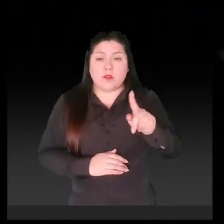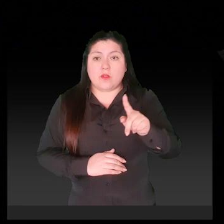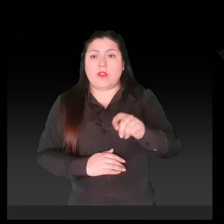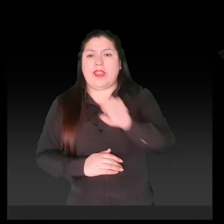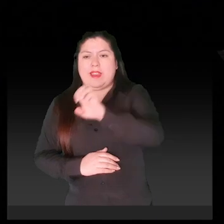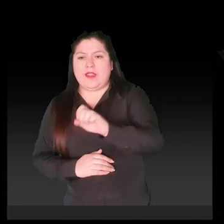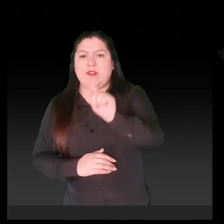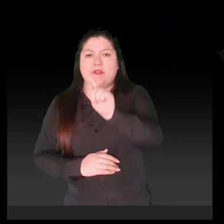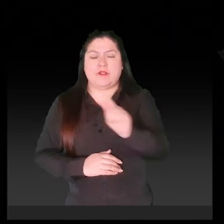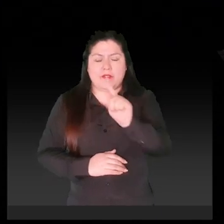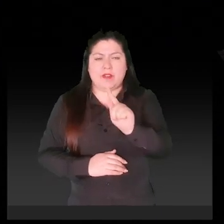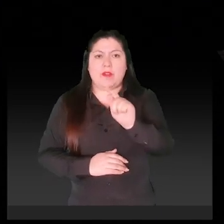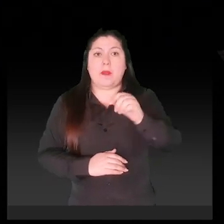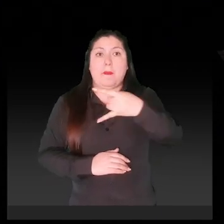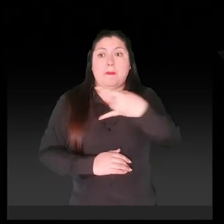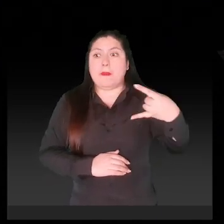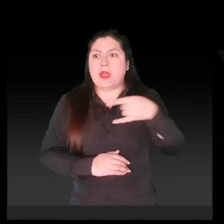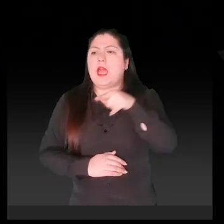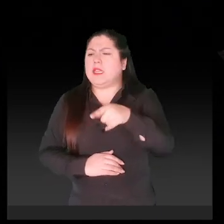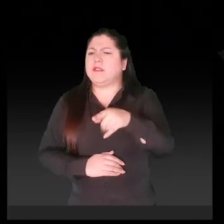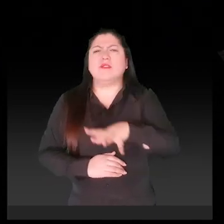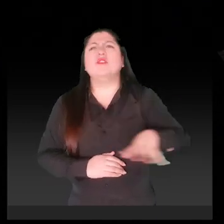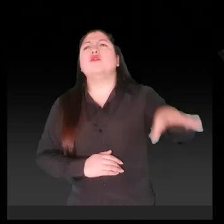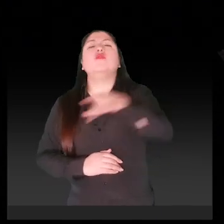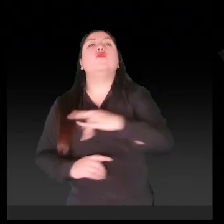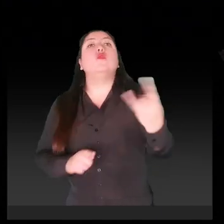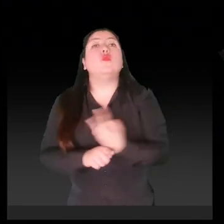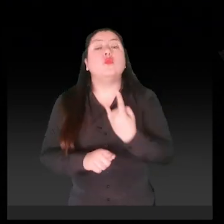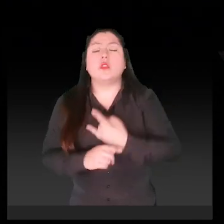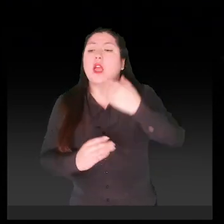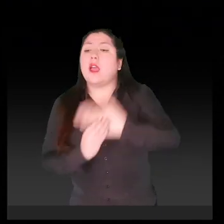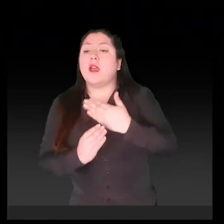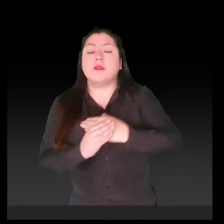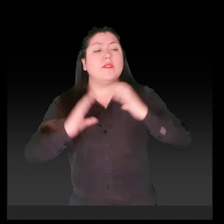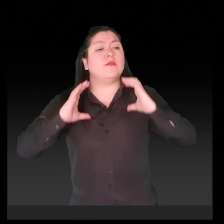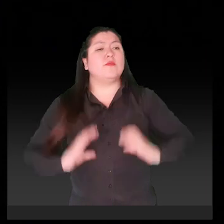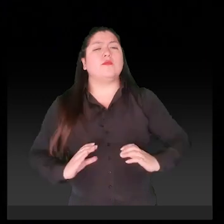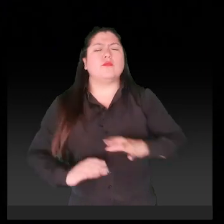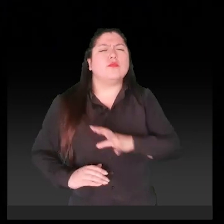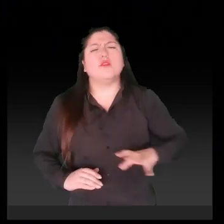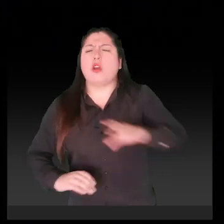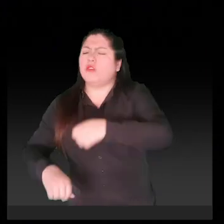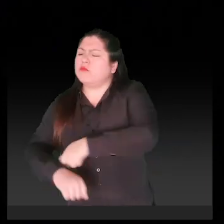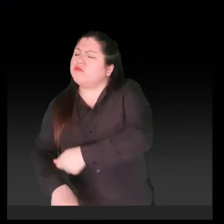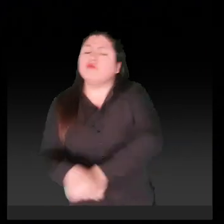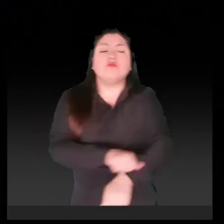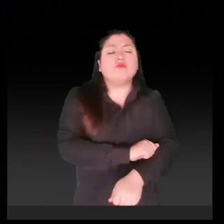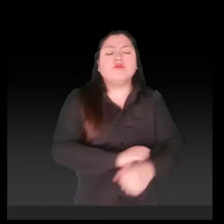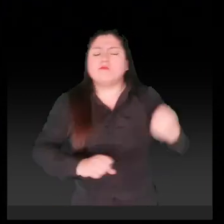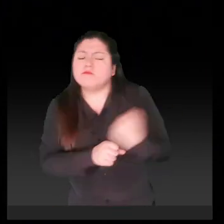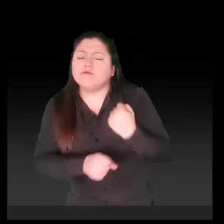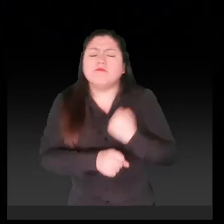ya a estar utilizando esta carpeta ciudadana, que entre todos estamos trabajando para